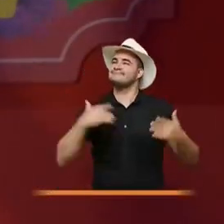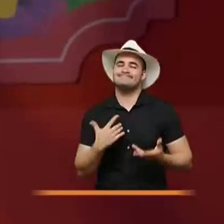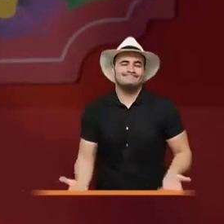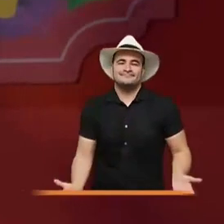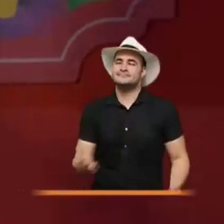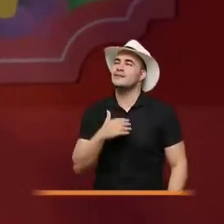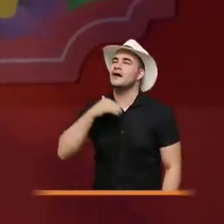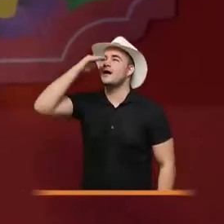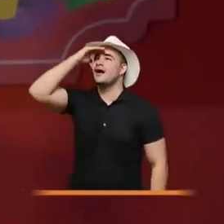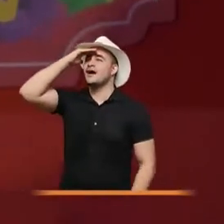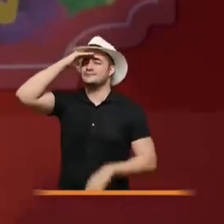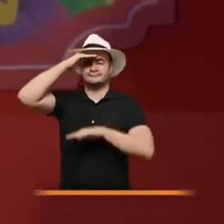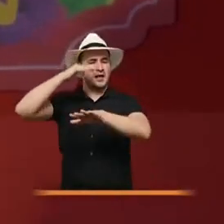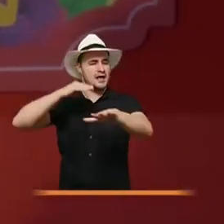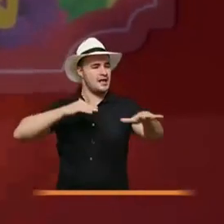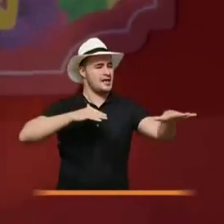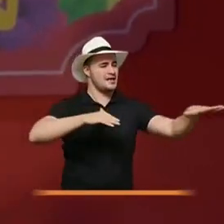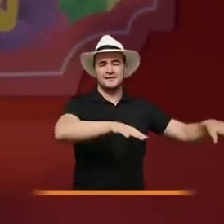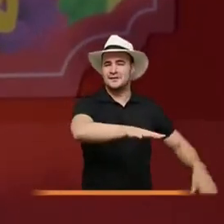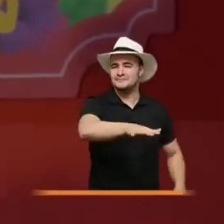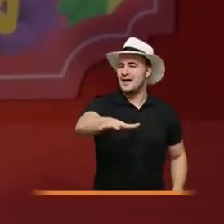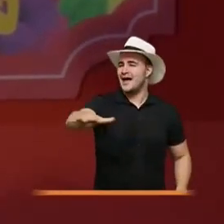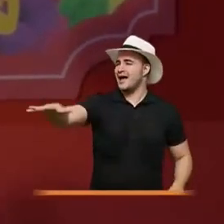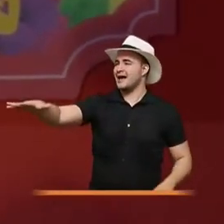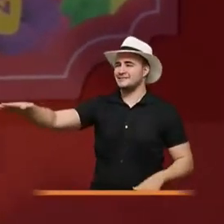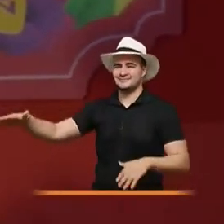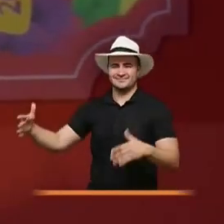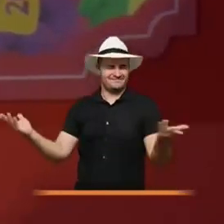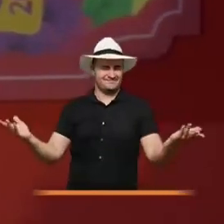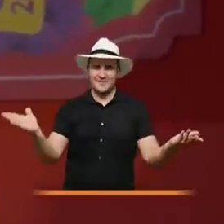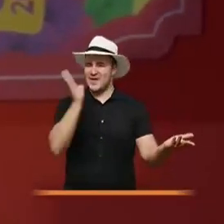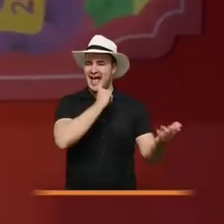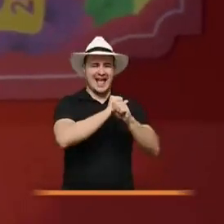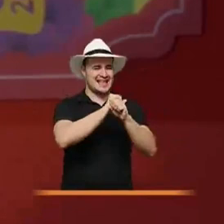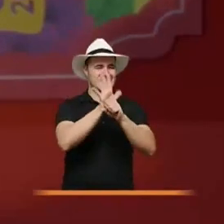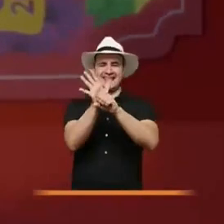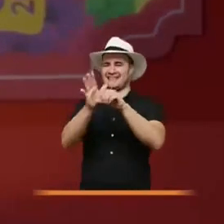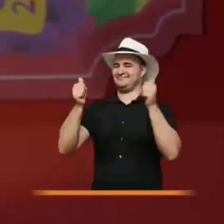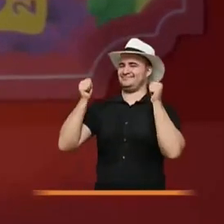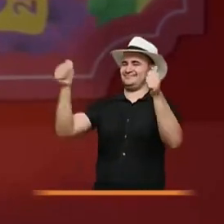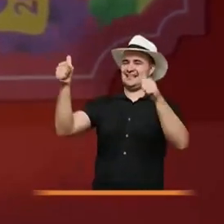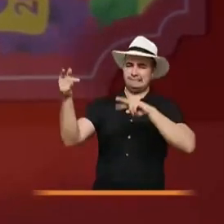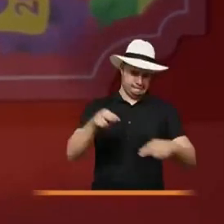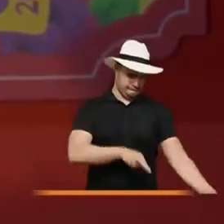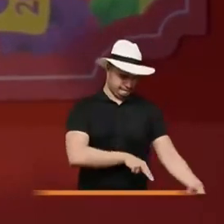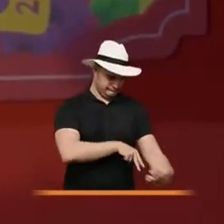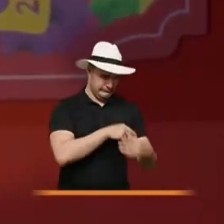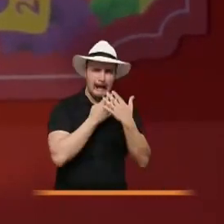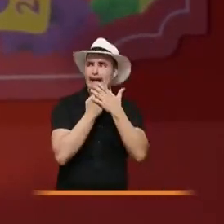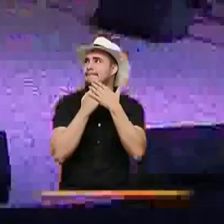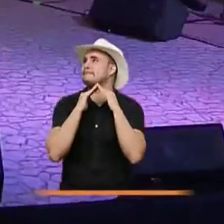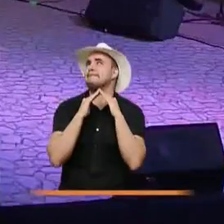veo que en el firmamento ya no tienen el como diese está el confinamiento